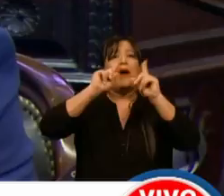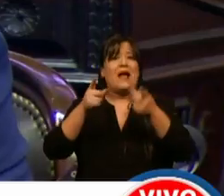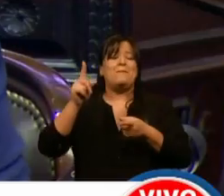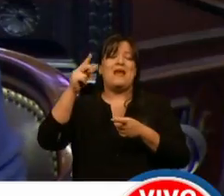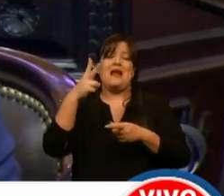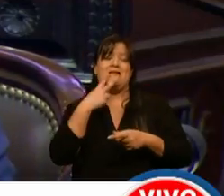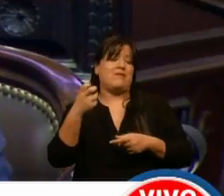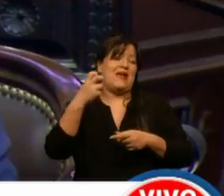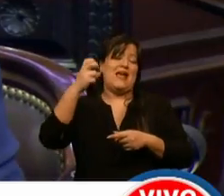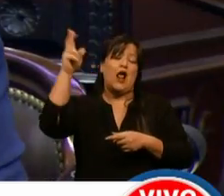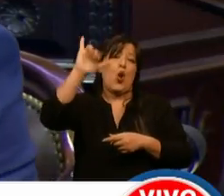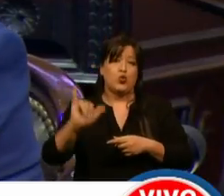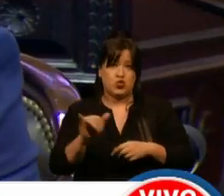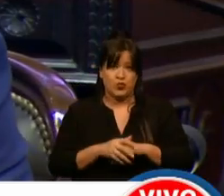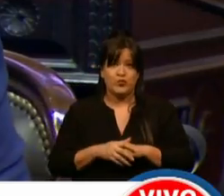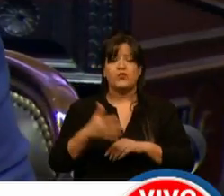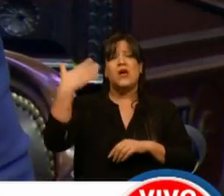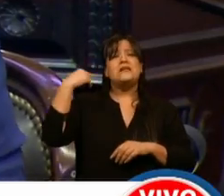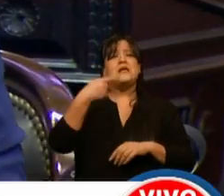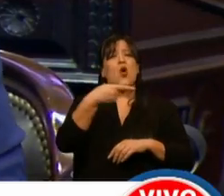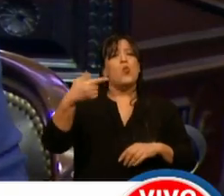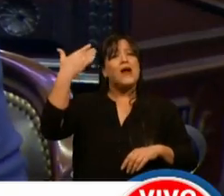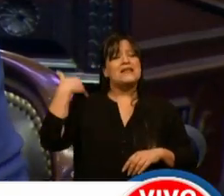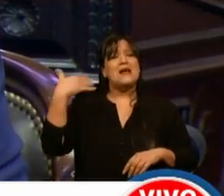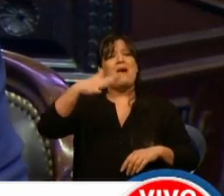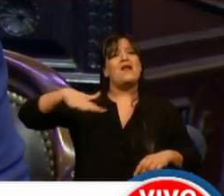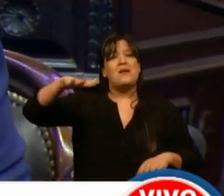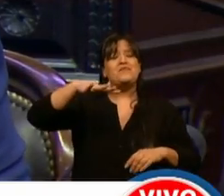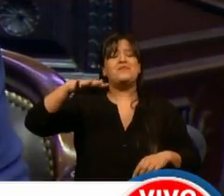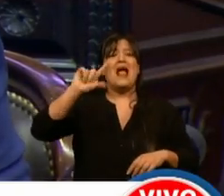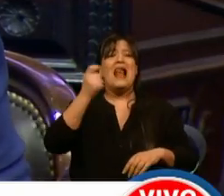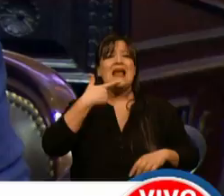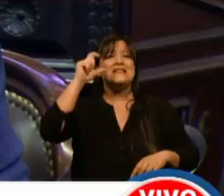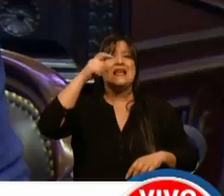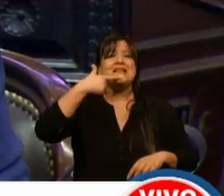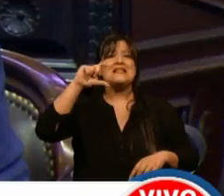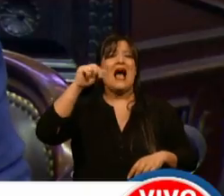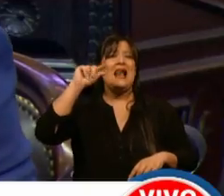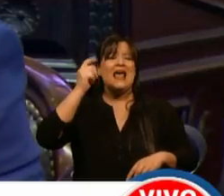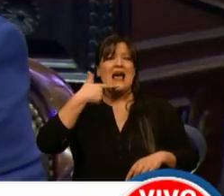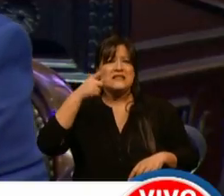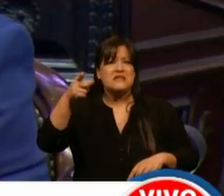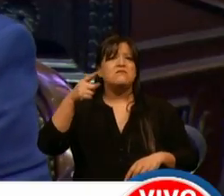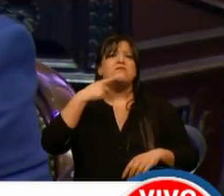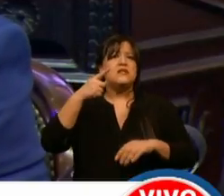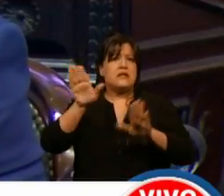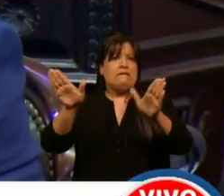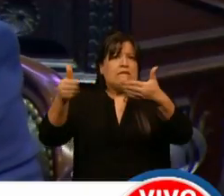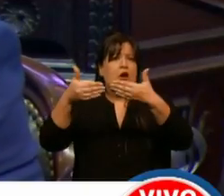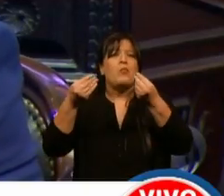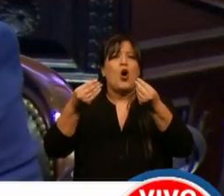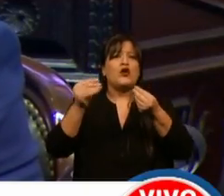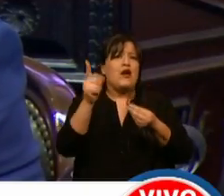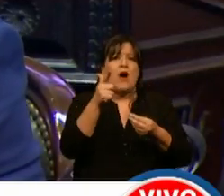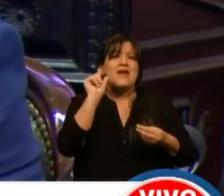hace una semana las escaleras en el departamento del sarmiento estaban cerrando porque había falta de